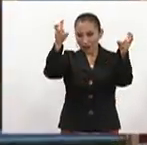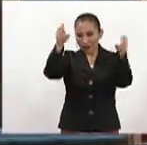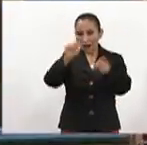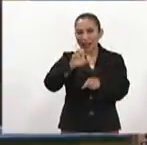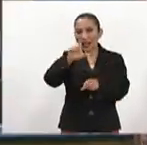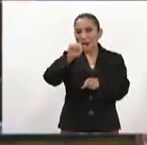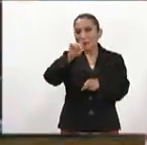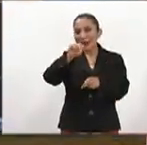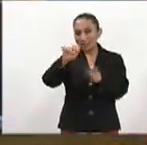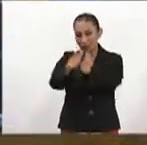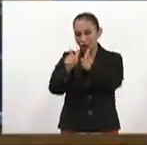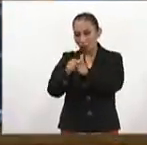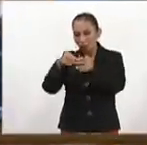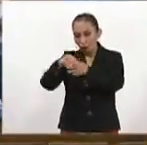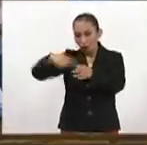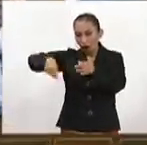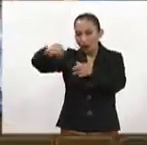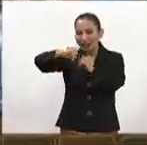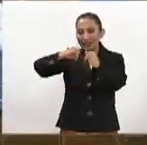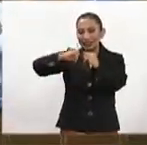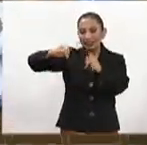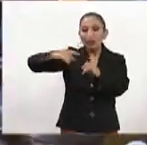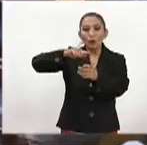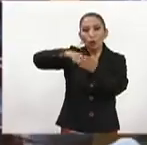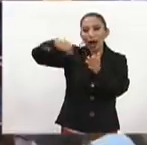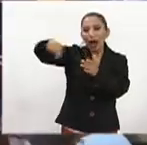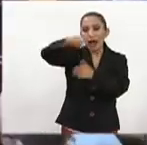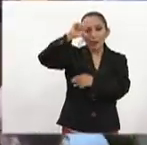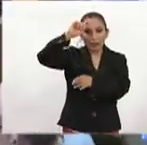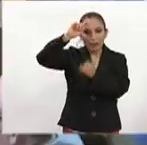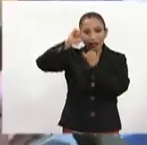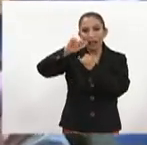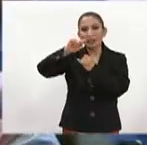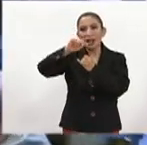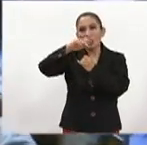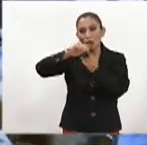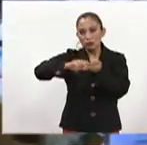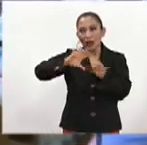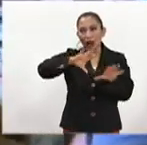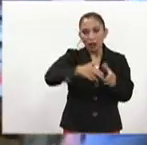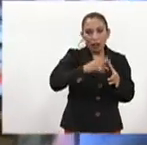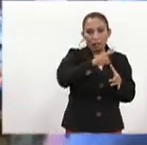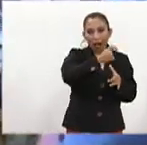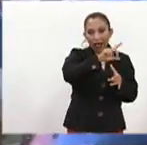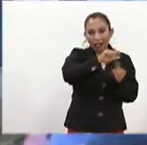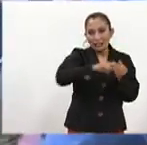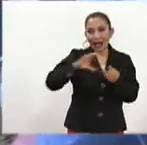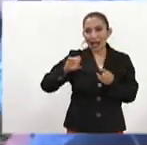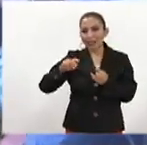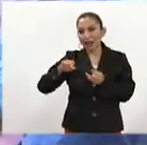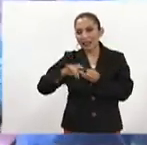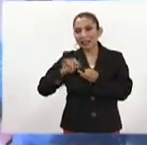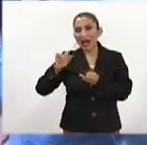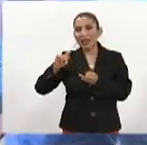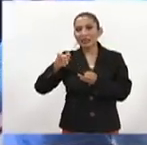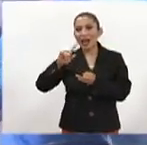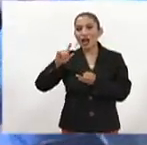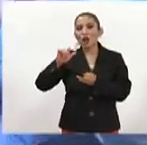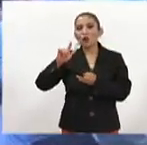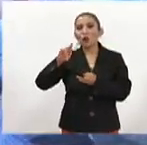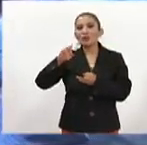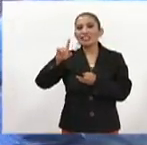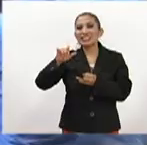del Partido Popular en las comunidades autónomas de Madrid, Cataluña, la Comunidad Valenciana, Canarias, Andalucía y